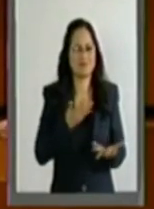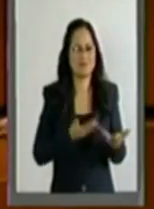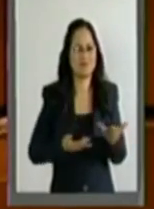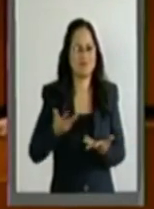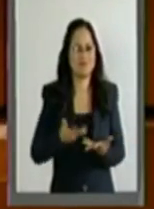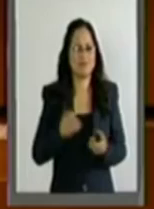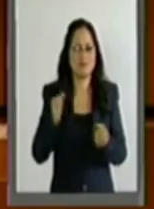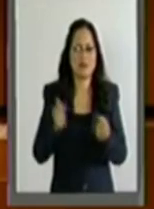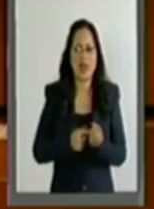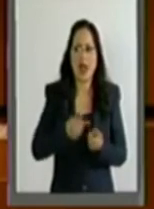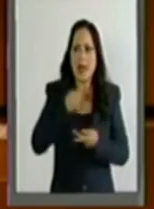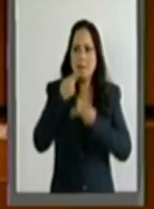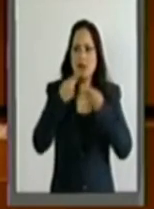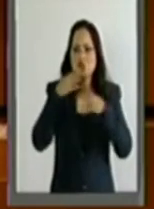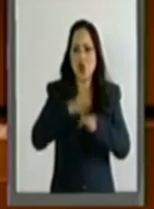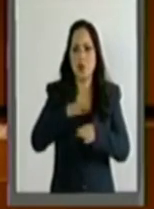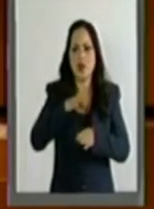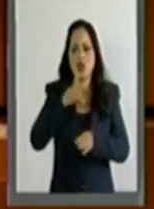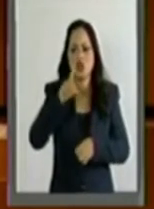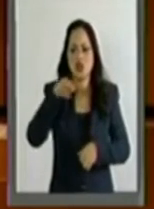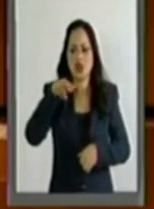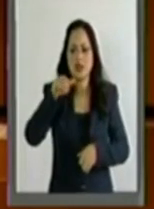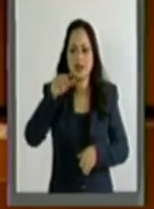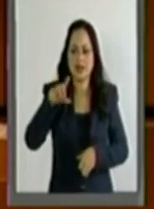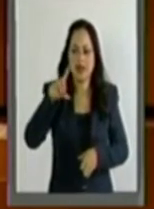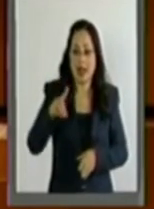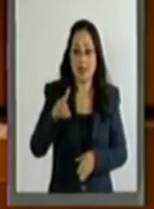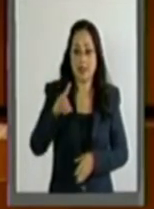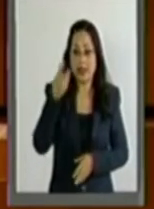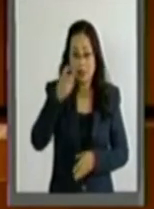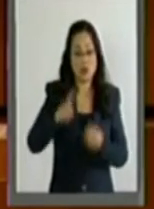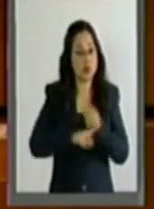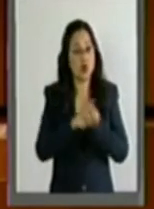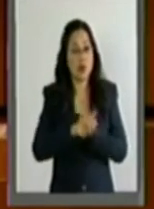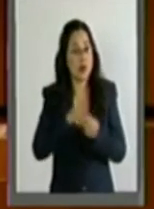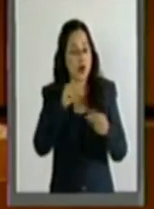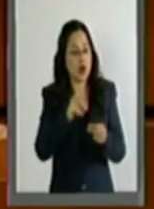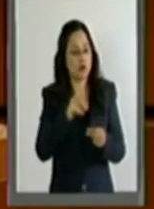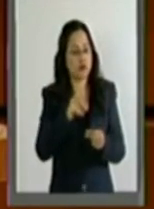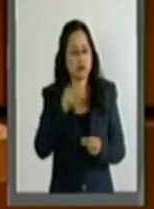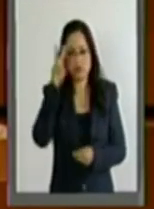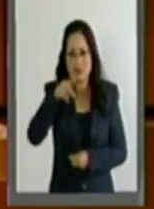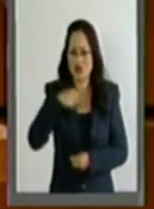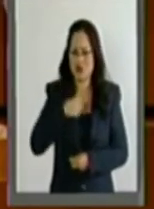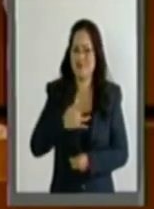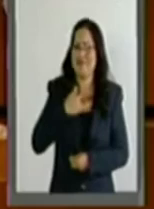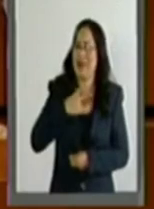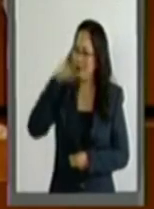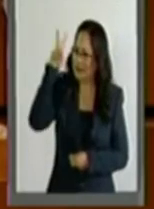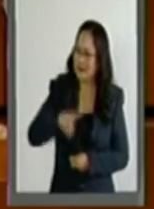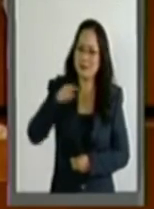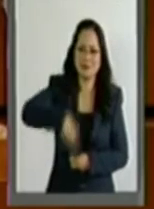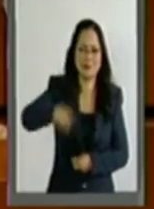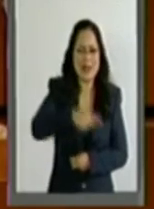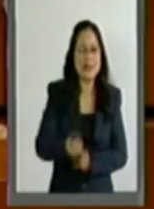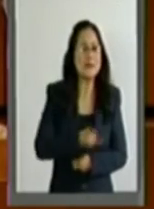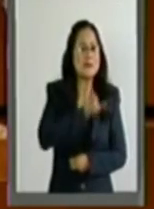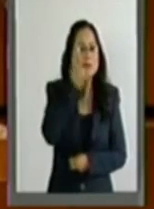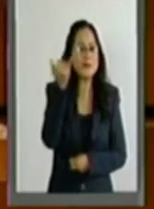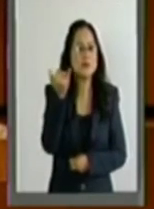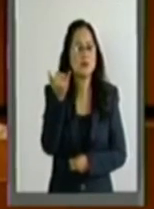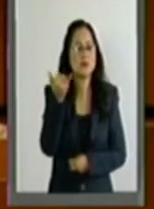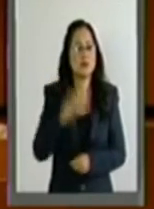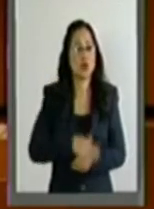que no hay que hablar de Donald Trump porque Trump no es el problema. Y yo creo que están profundamente equivocados. Porque